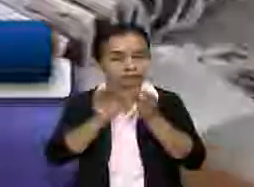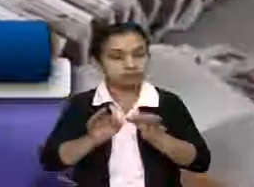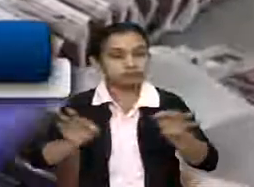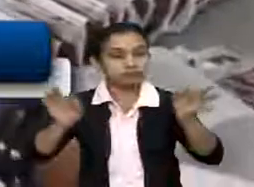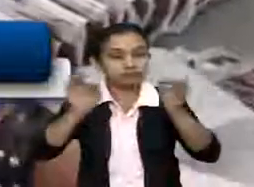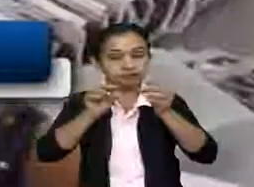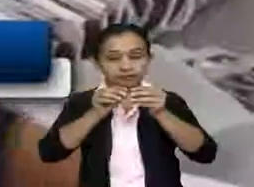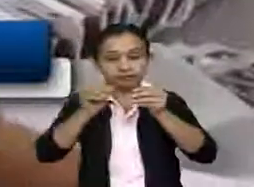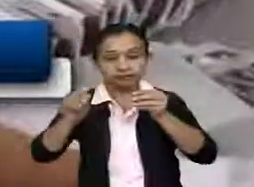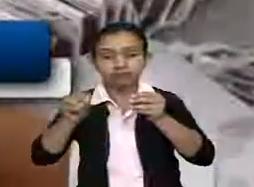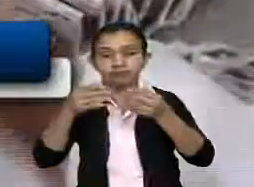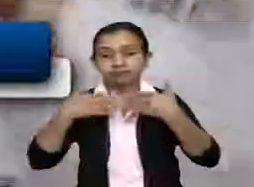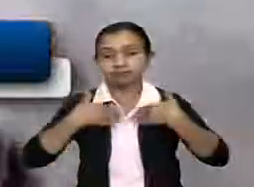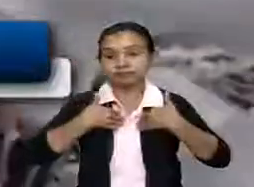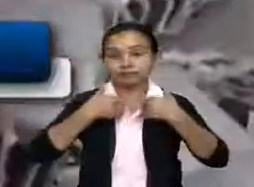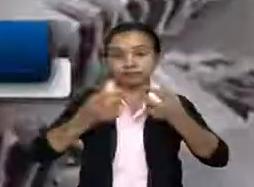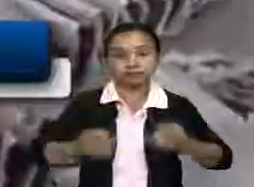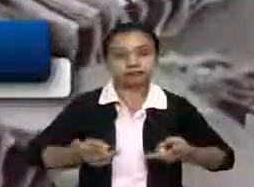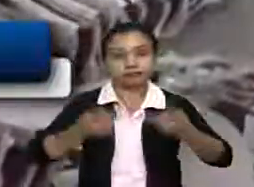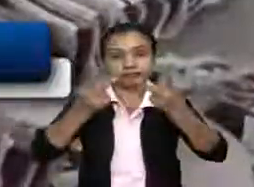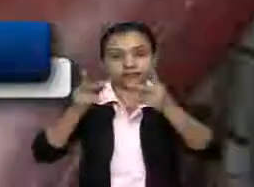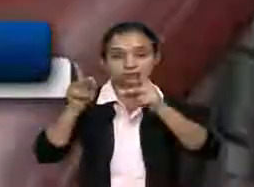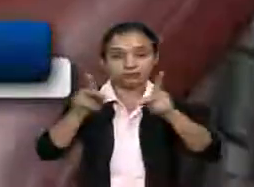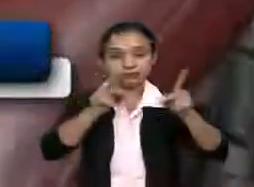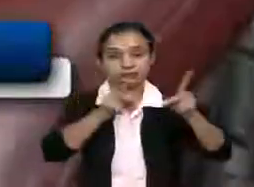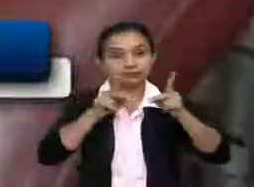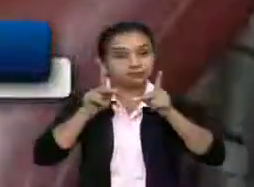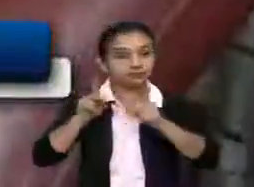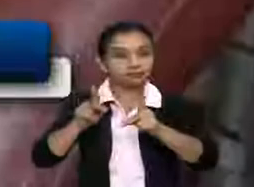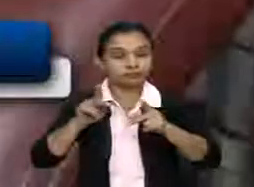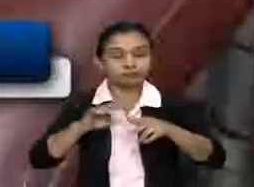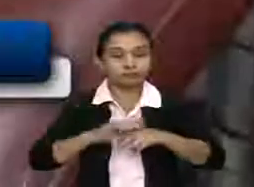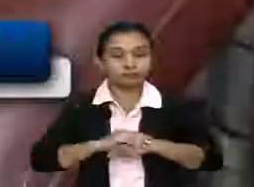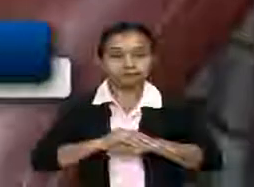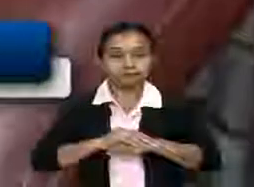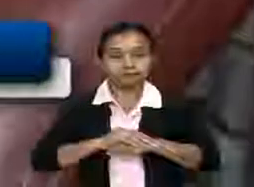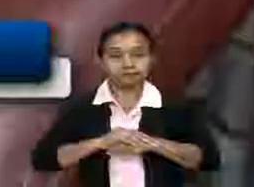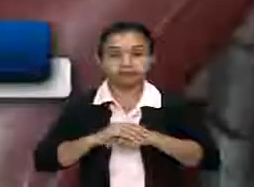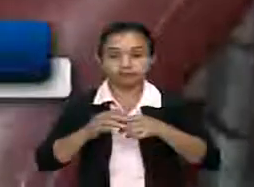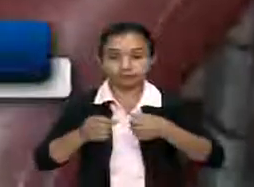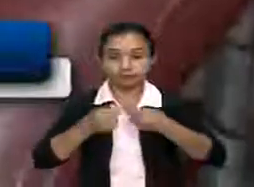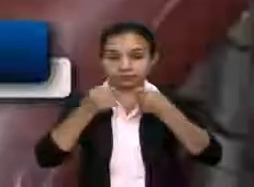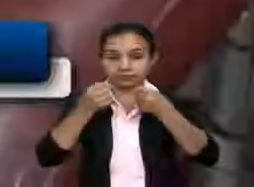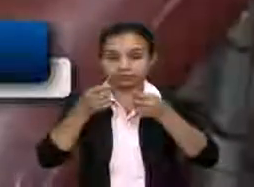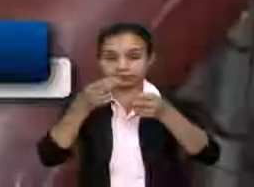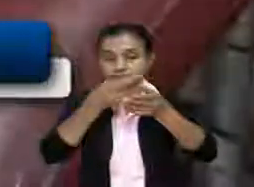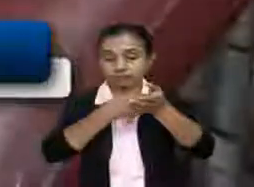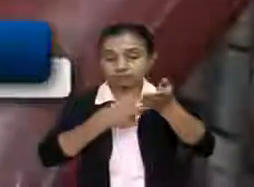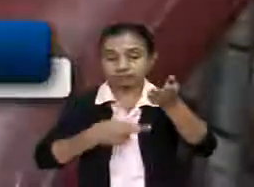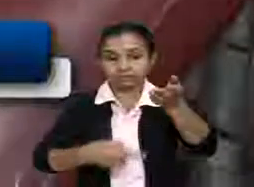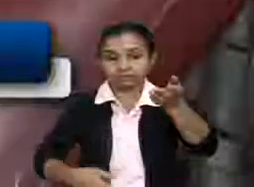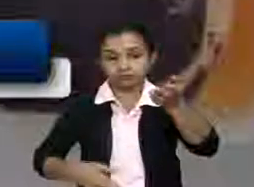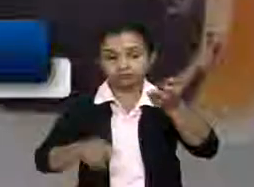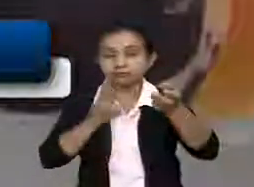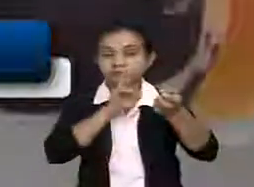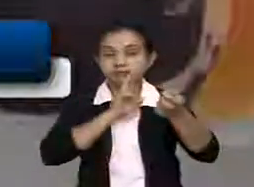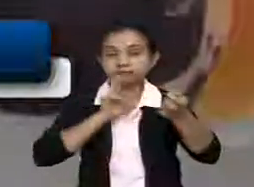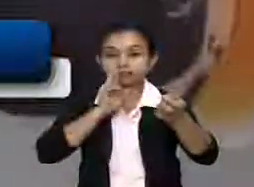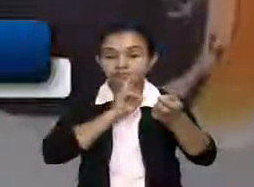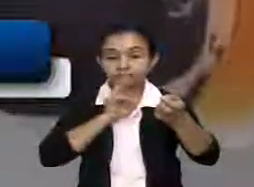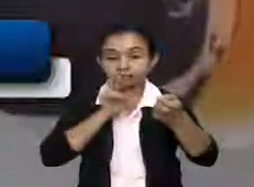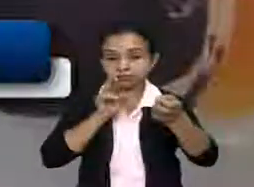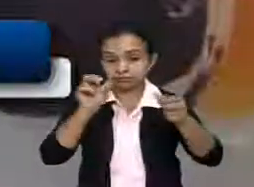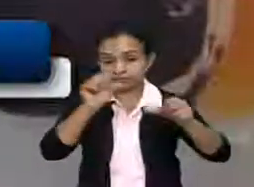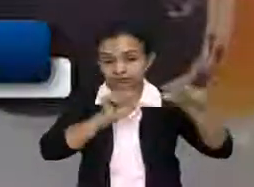para mantener la salud y la vida de las personas entonces dentro de la fase sólida de la sangre como dije están los glóbulos rojos son